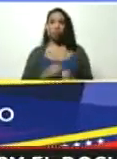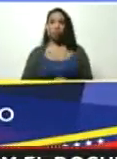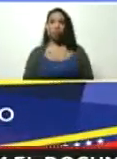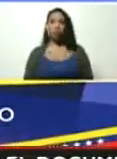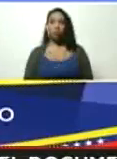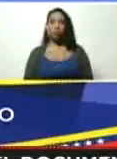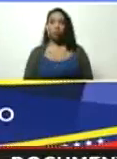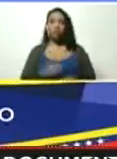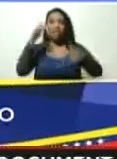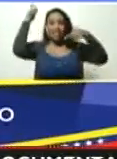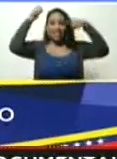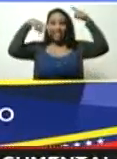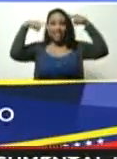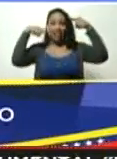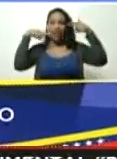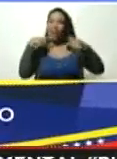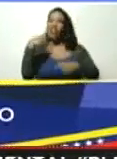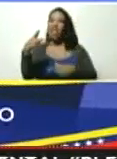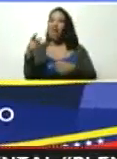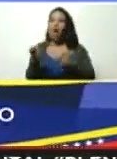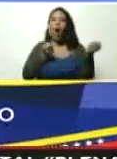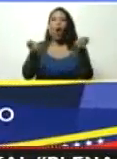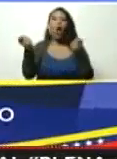A Chávez lo acusaban de caudillo.